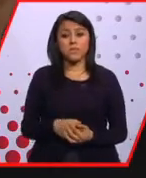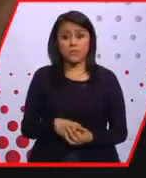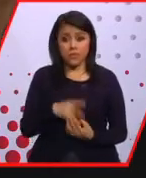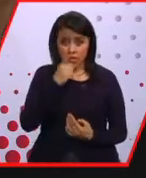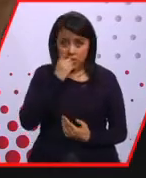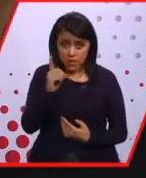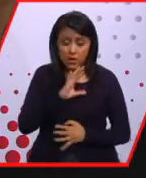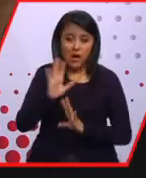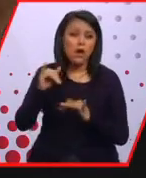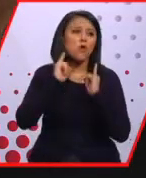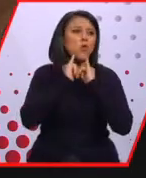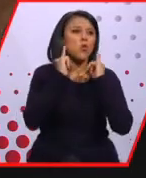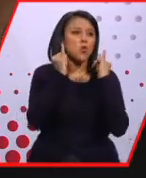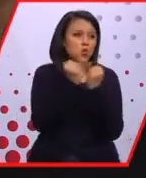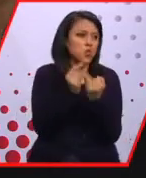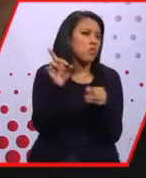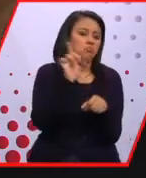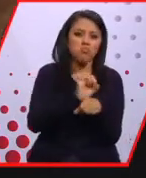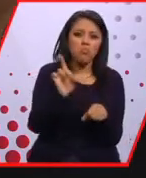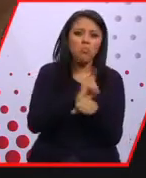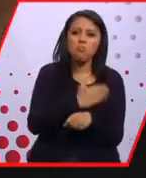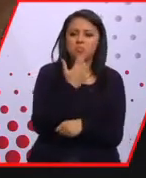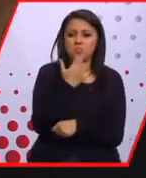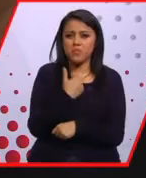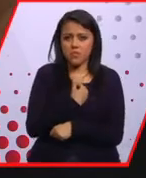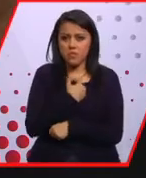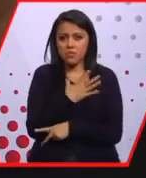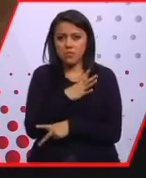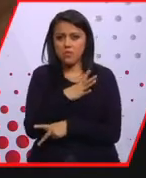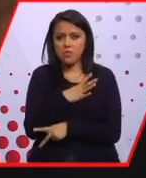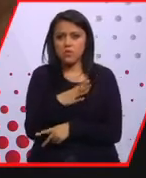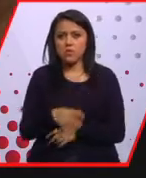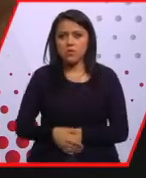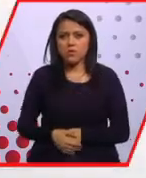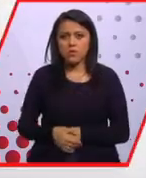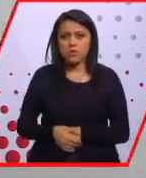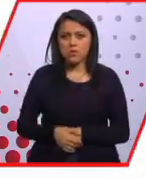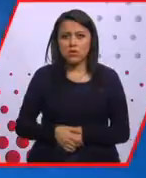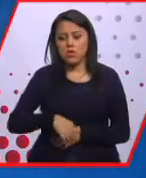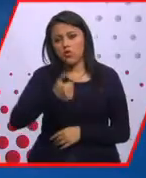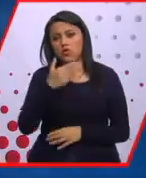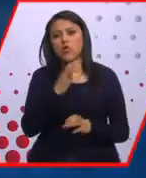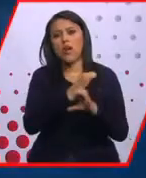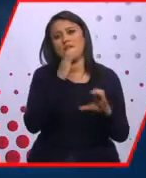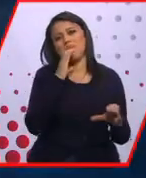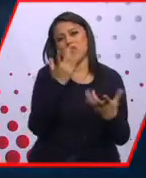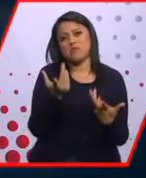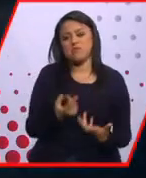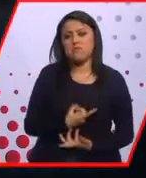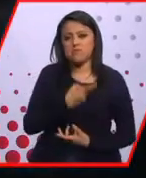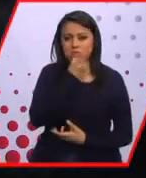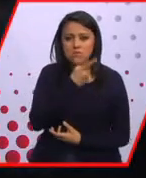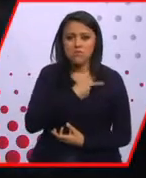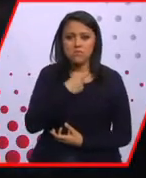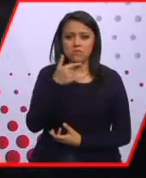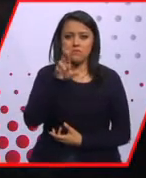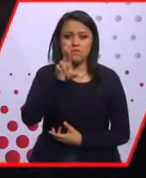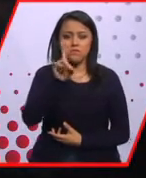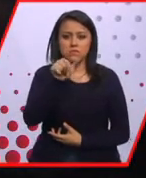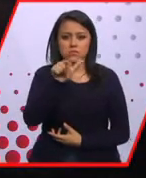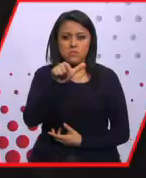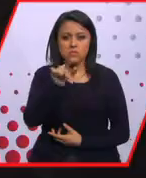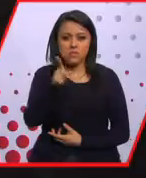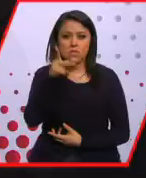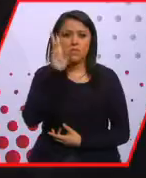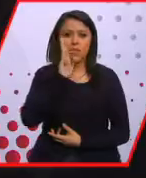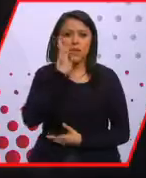Yo regresé de la junta del diario y me dijo el proveedor que ya se lo habían cargado otro camión. El señor Guadalupe cuenta con el video de